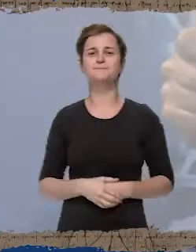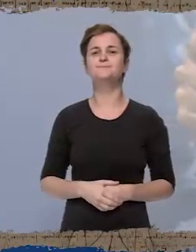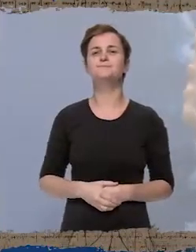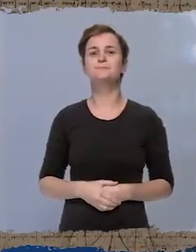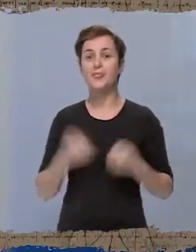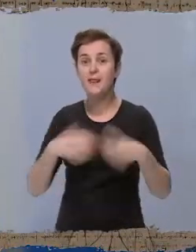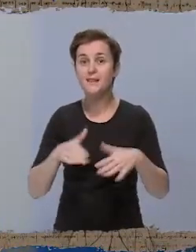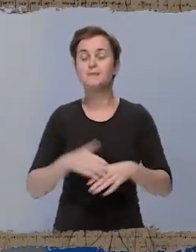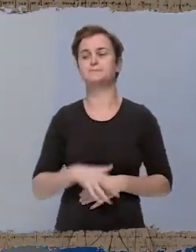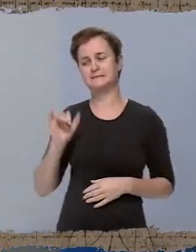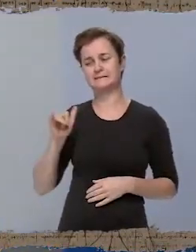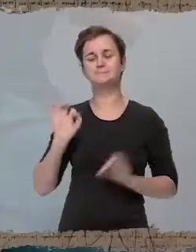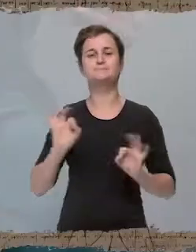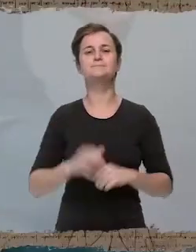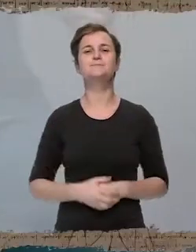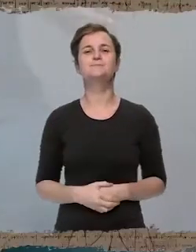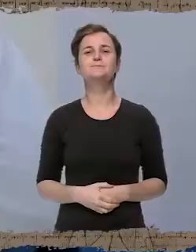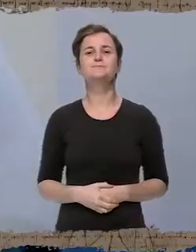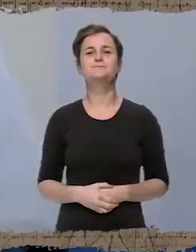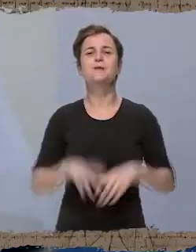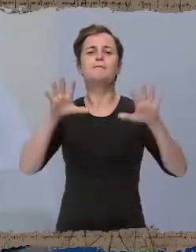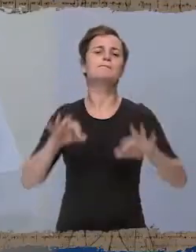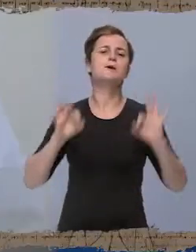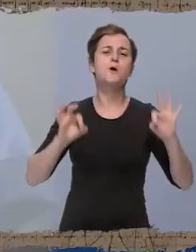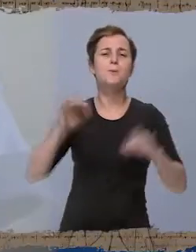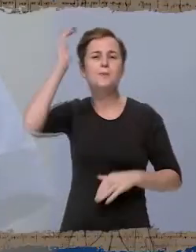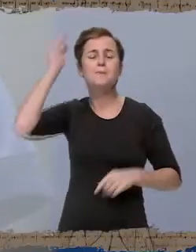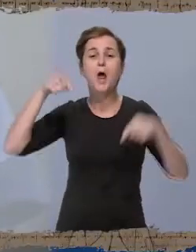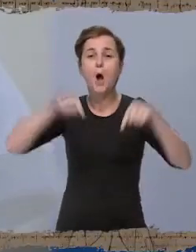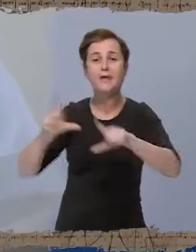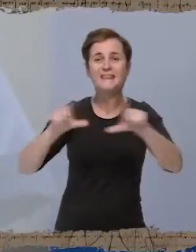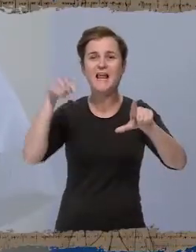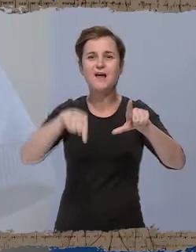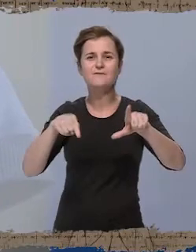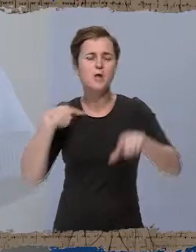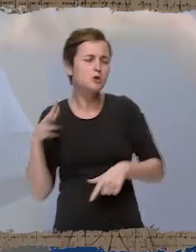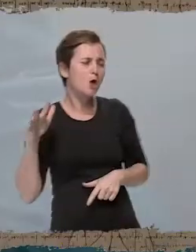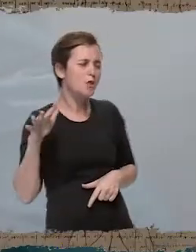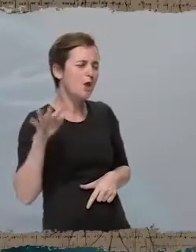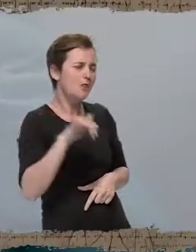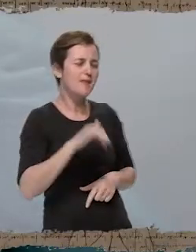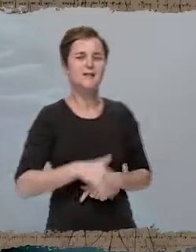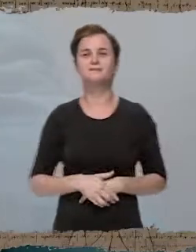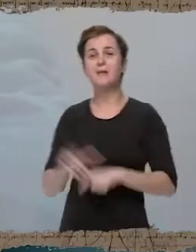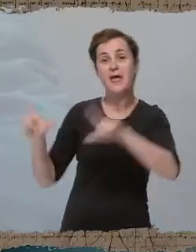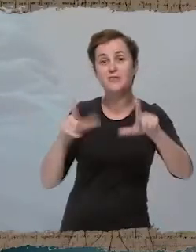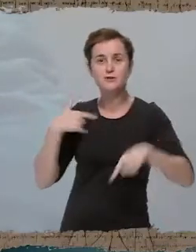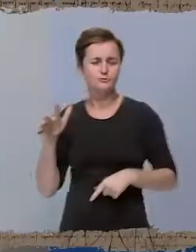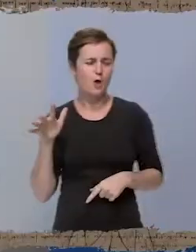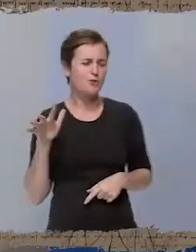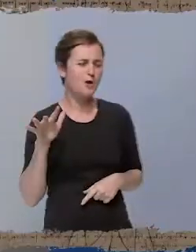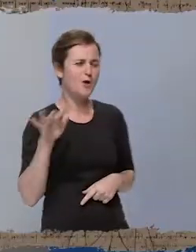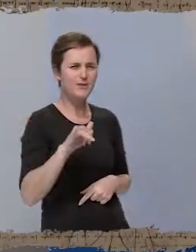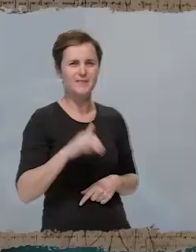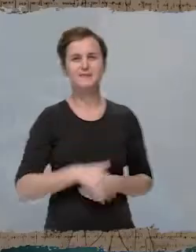dale. Bien, estamos en el aire, Camila. Sí, perfecto. 100% Camila, edición... ¡Cotidiana!